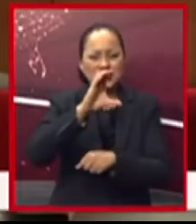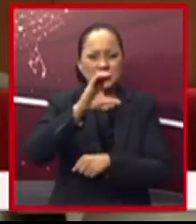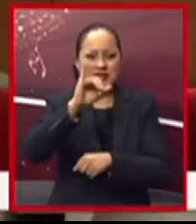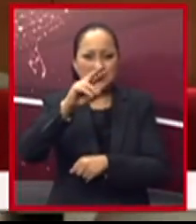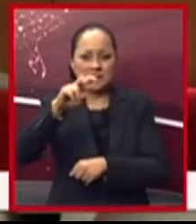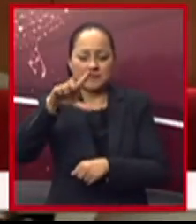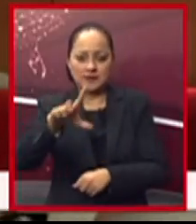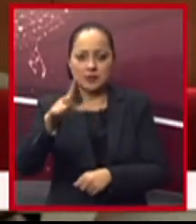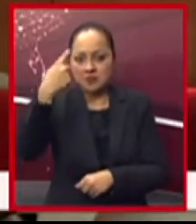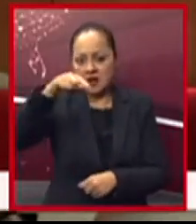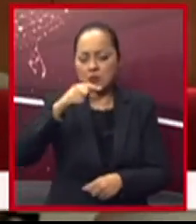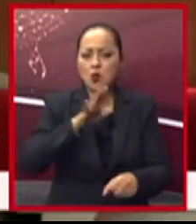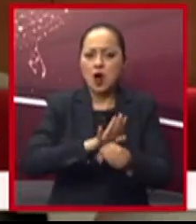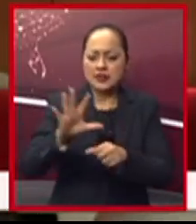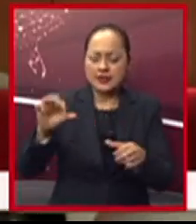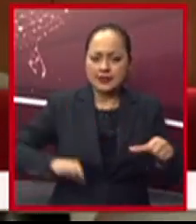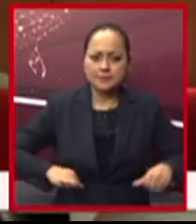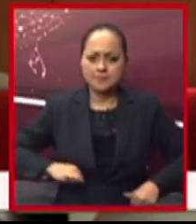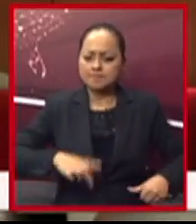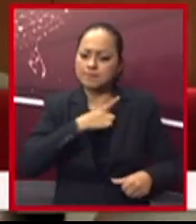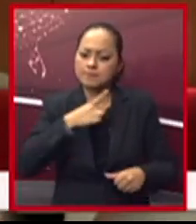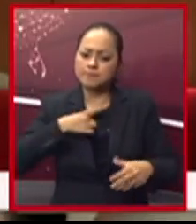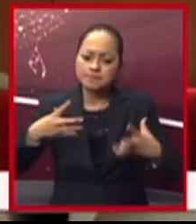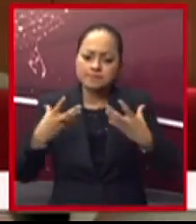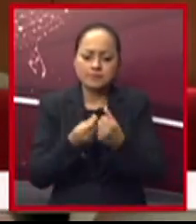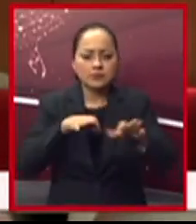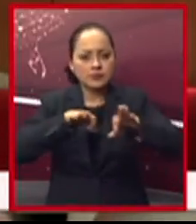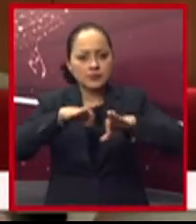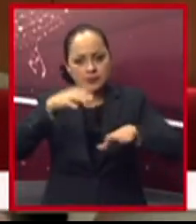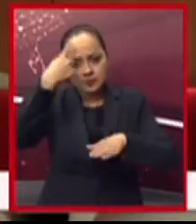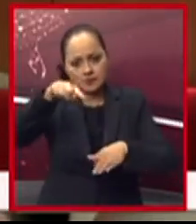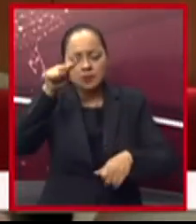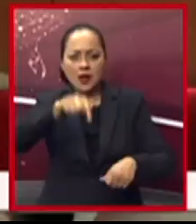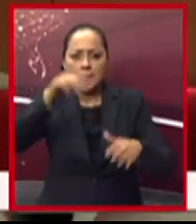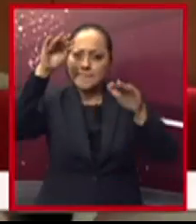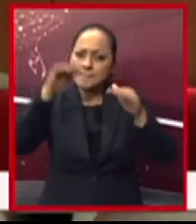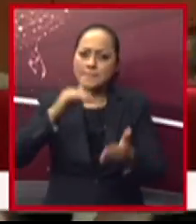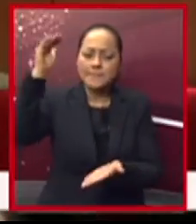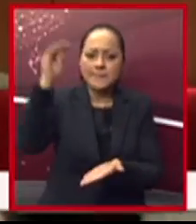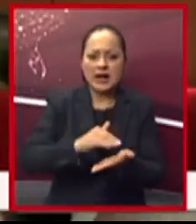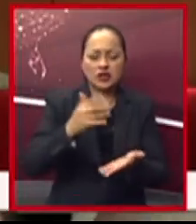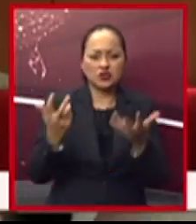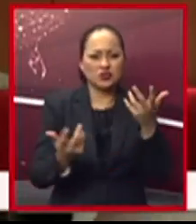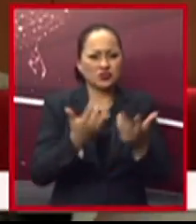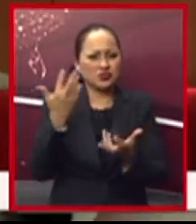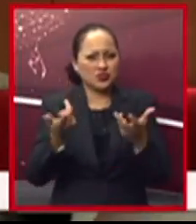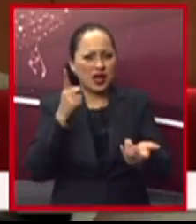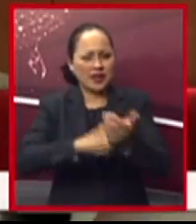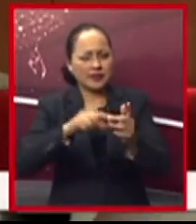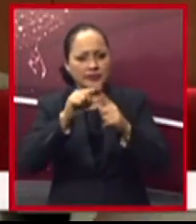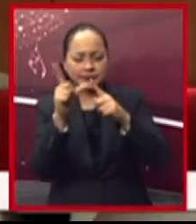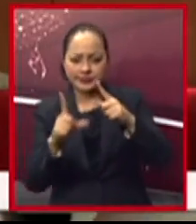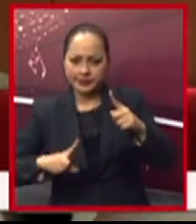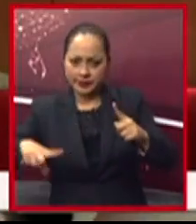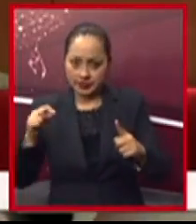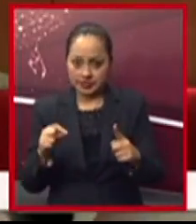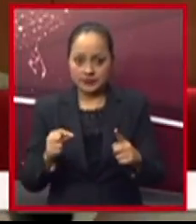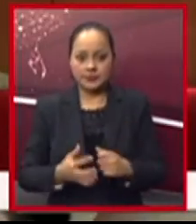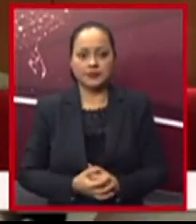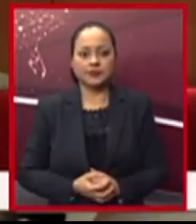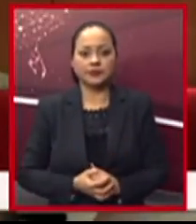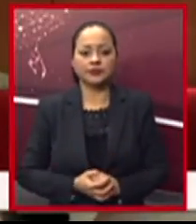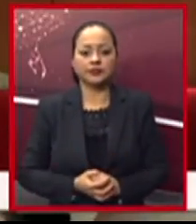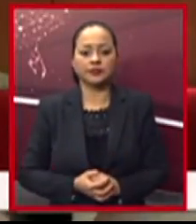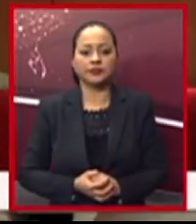a tomar acciones conjuntas para disminuir la incidencia de siniestros forestales en el territorio nacional